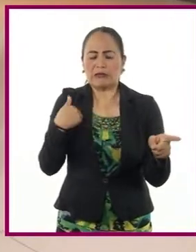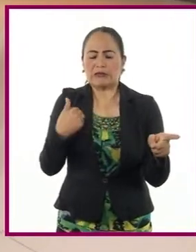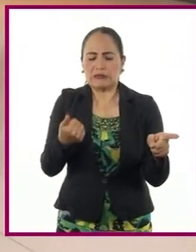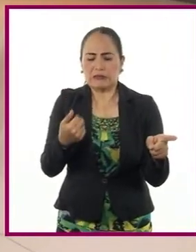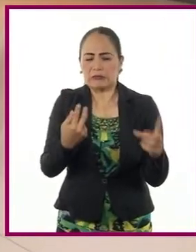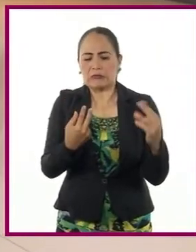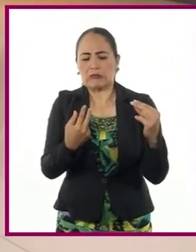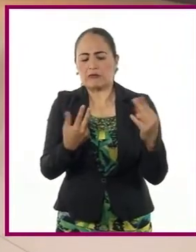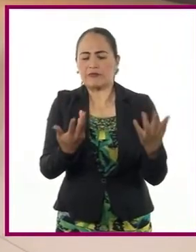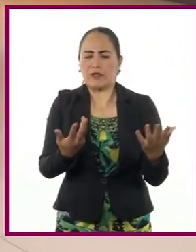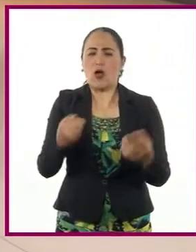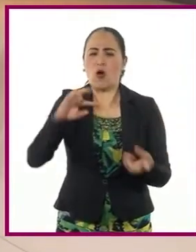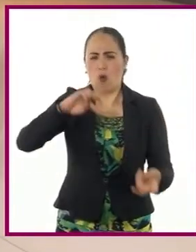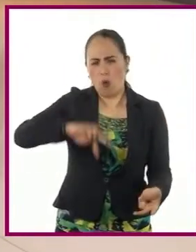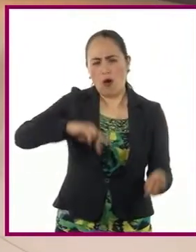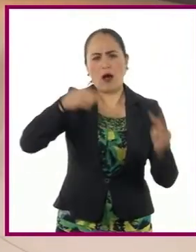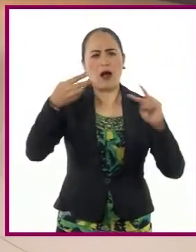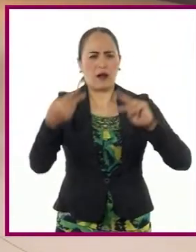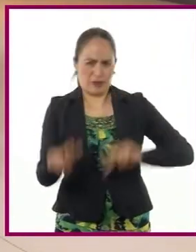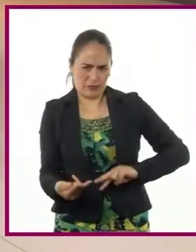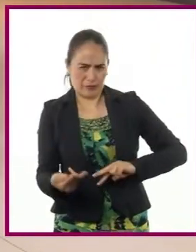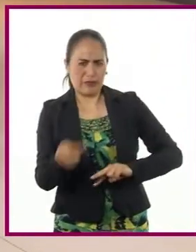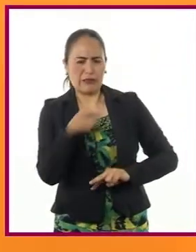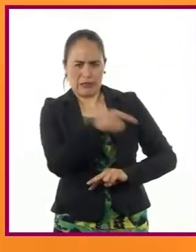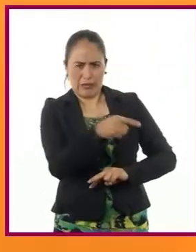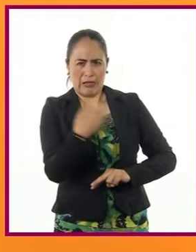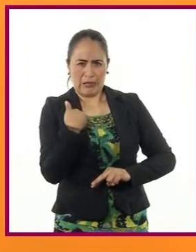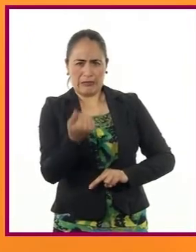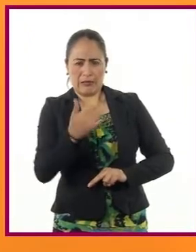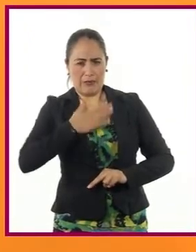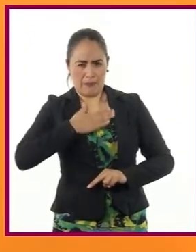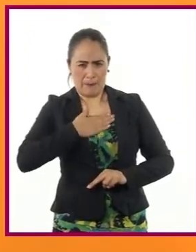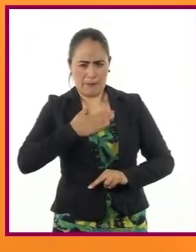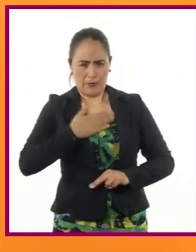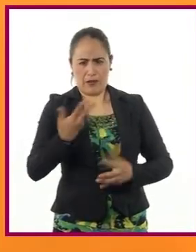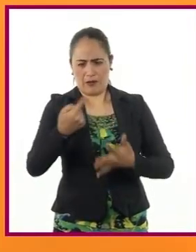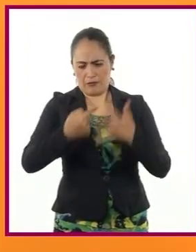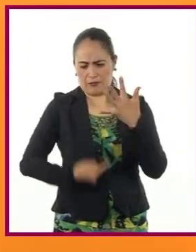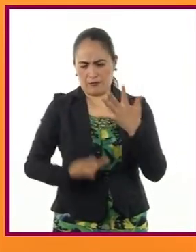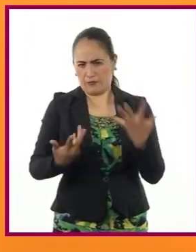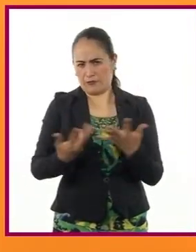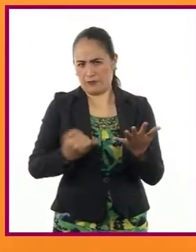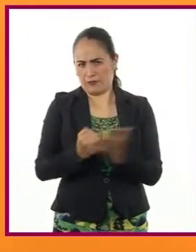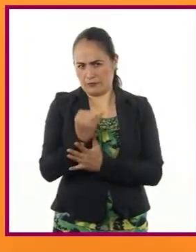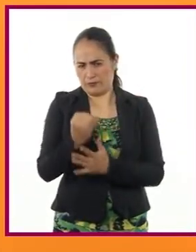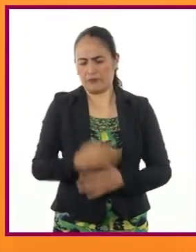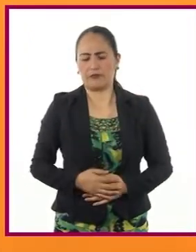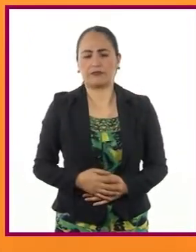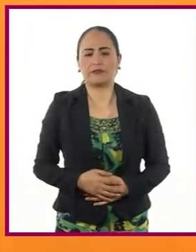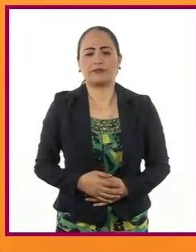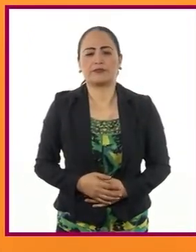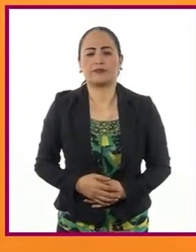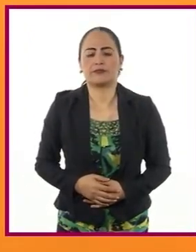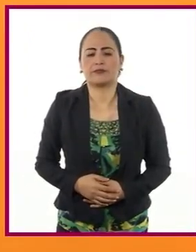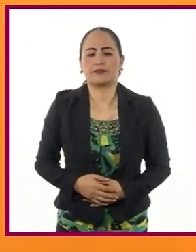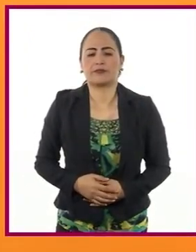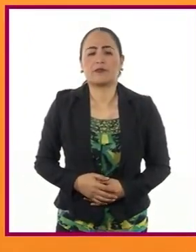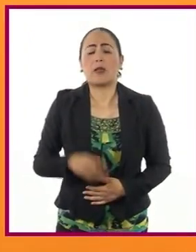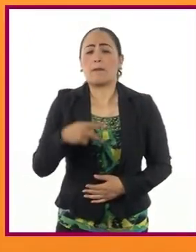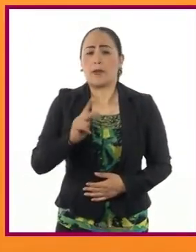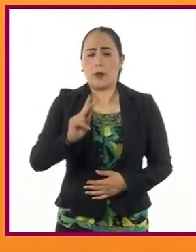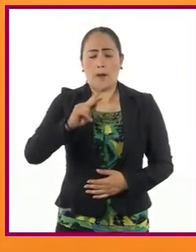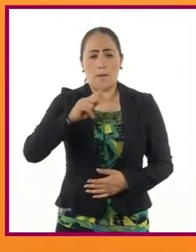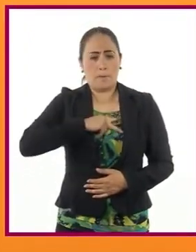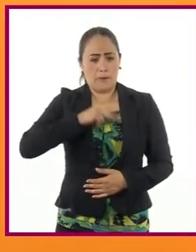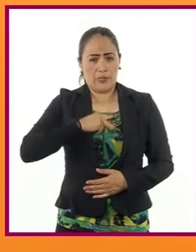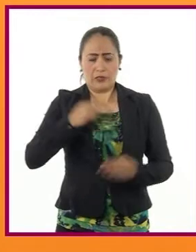comprende mis razones para hacer o pretender hacer algo. Ahora cabe preguntarse, ¿cómo puedo reconocer que mis